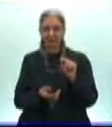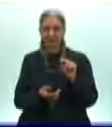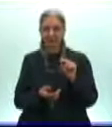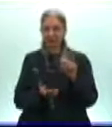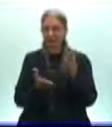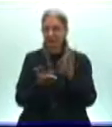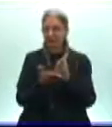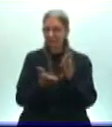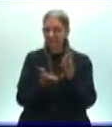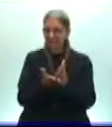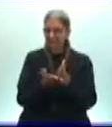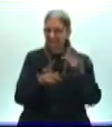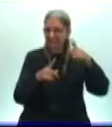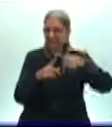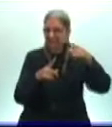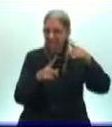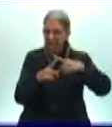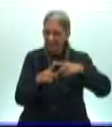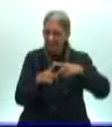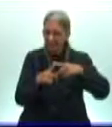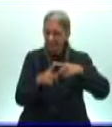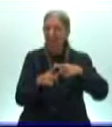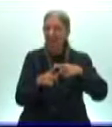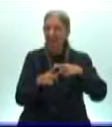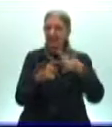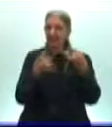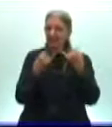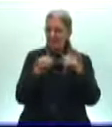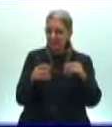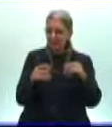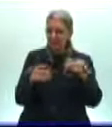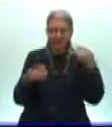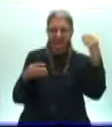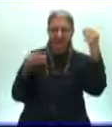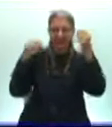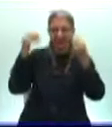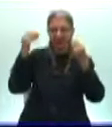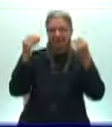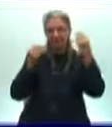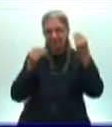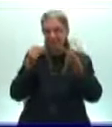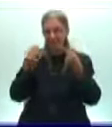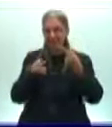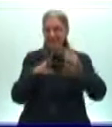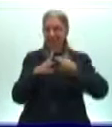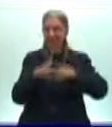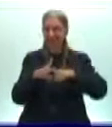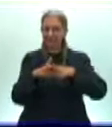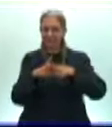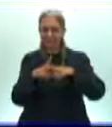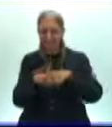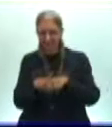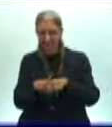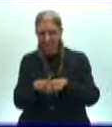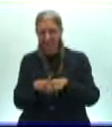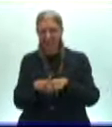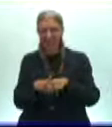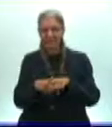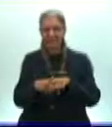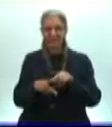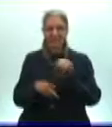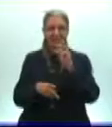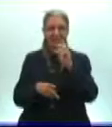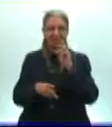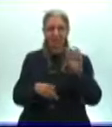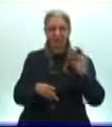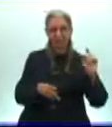estudio independiente que analizaran y que resolvieran la